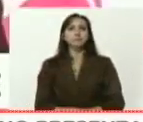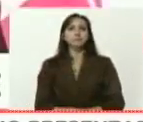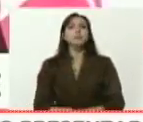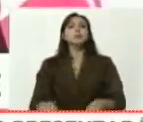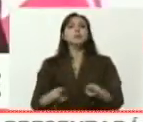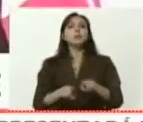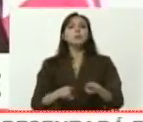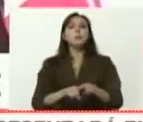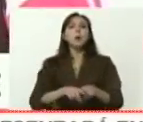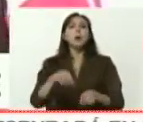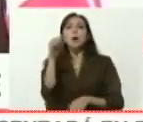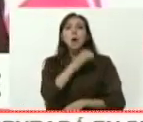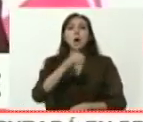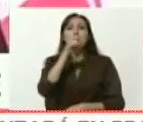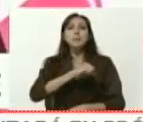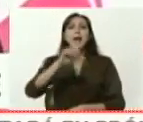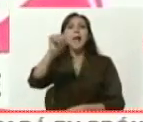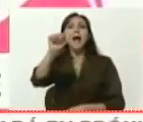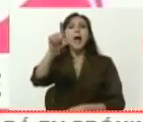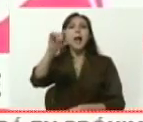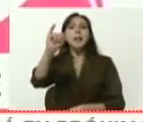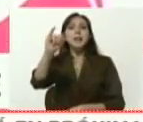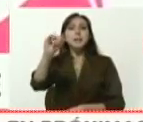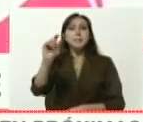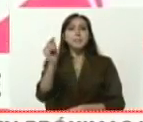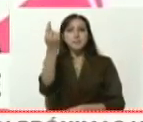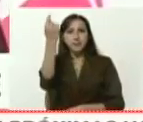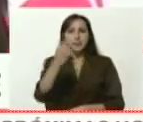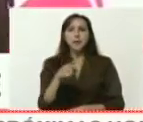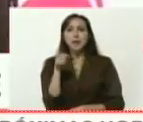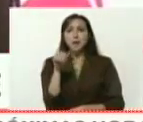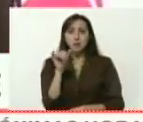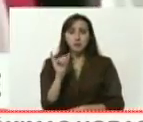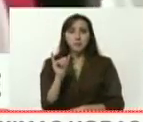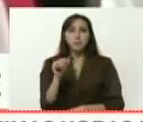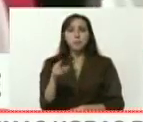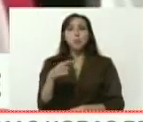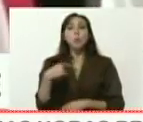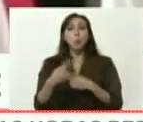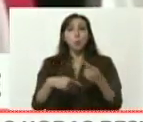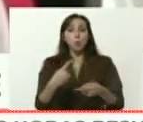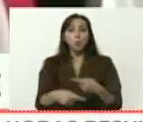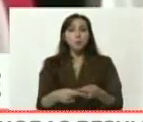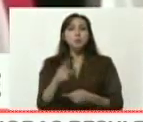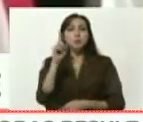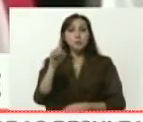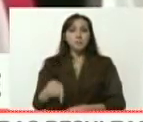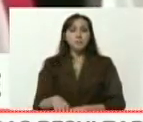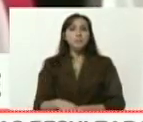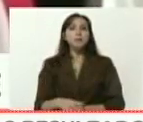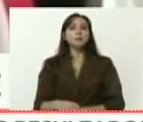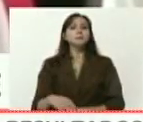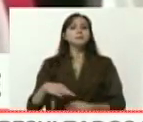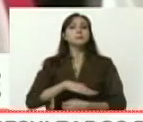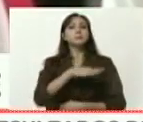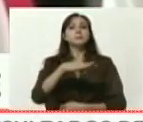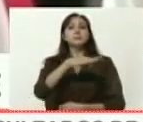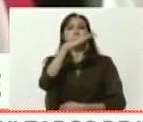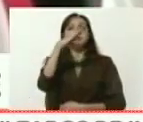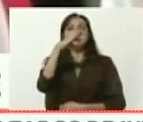Primera, otro luchador más de esa generación, rescataba el espíritu combativo de todos los